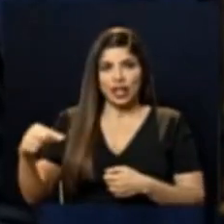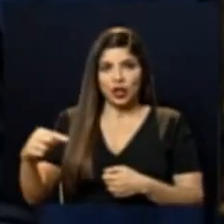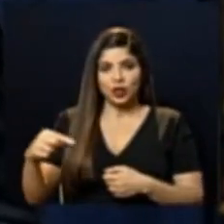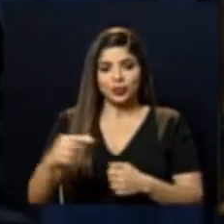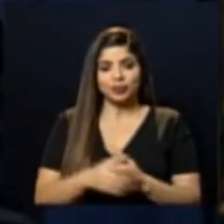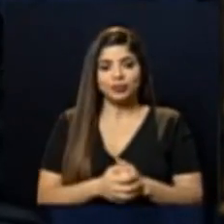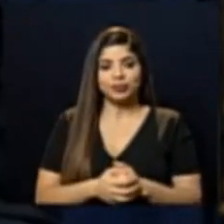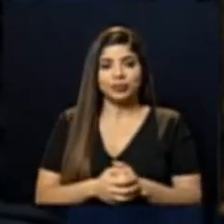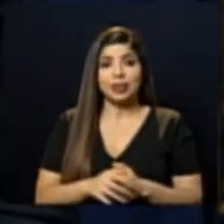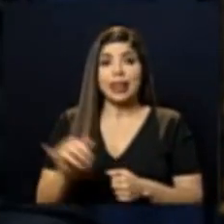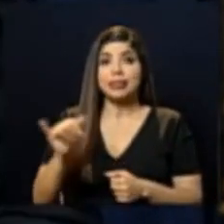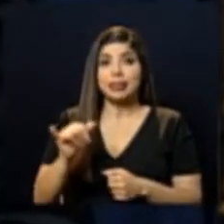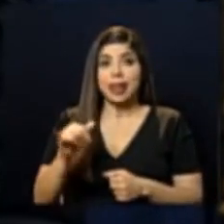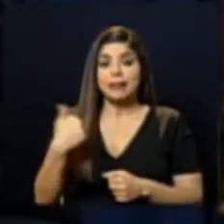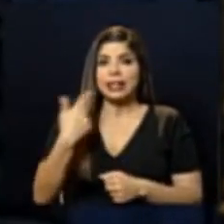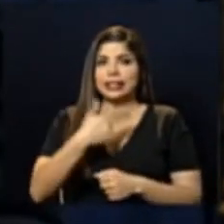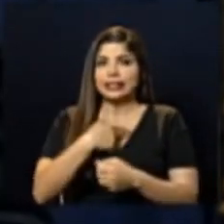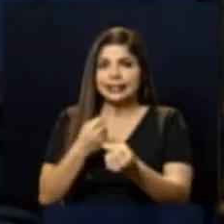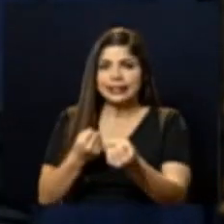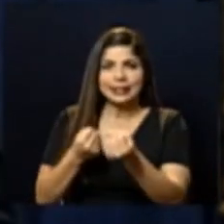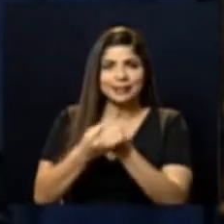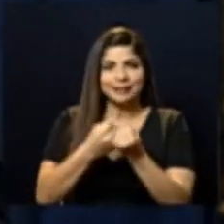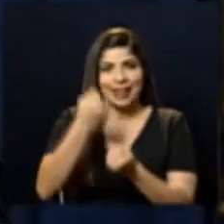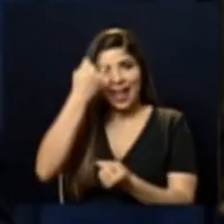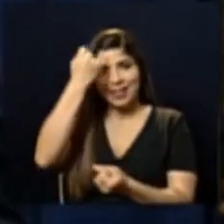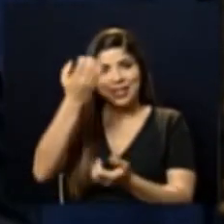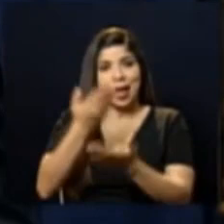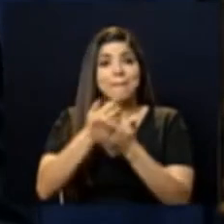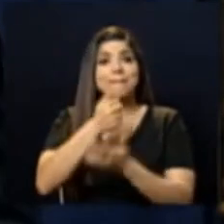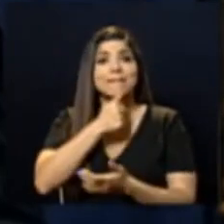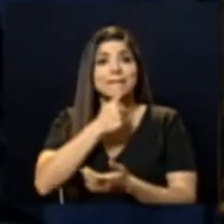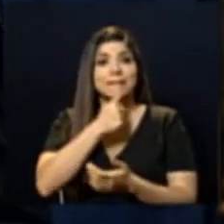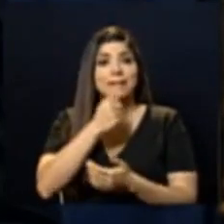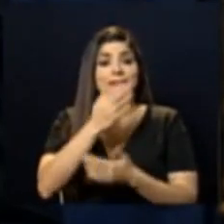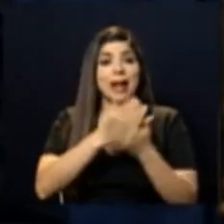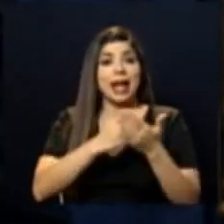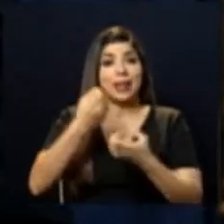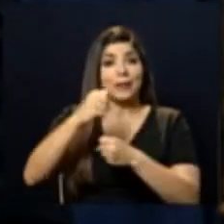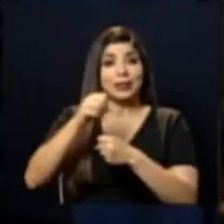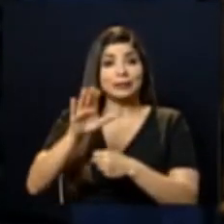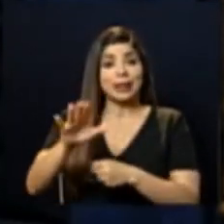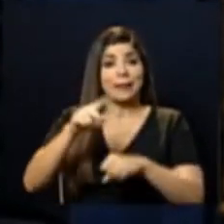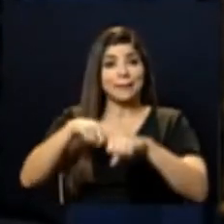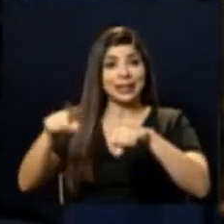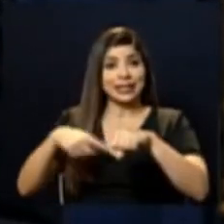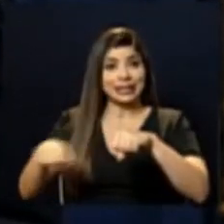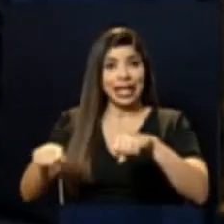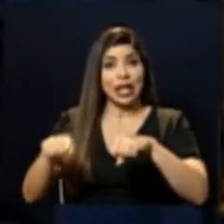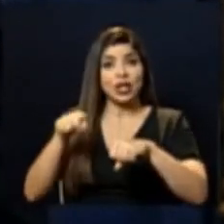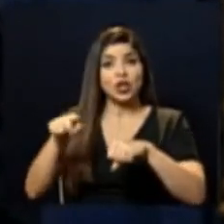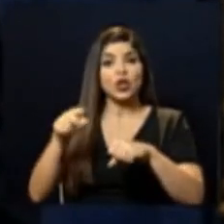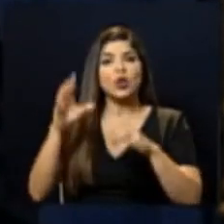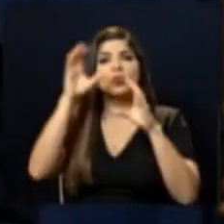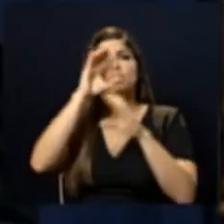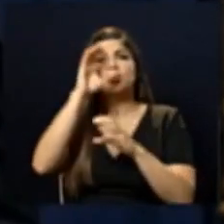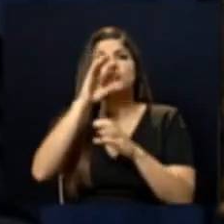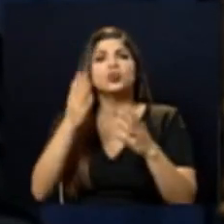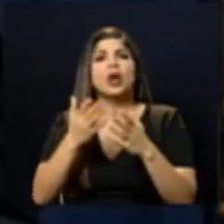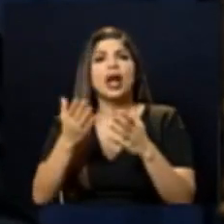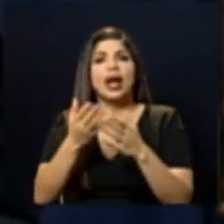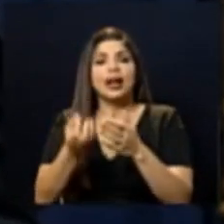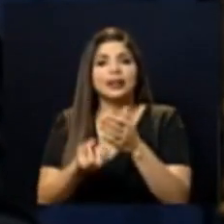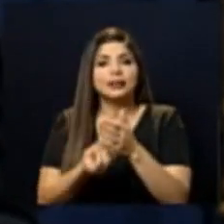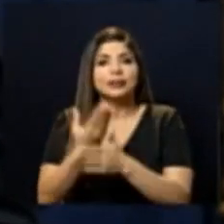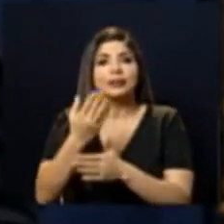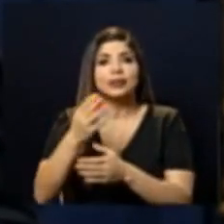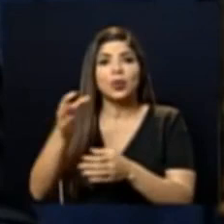También respaldamos la iniciativa privada y del gobierno local de Pérez Zeledón que procura generar ahí